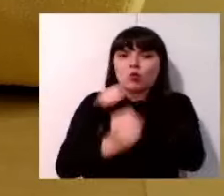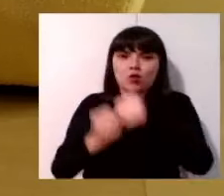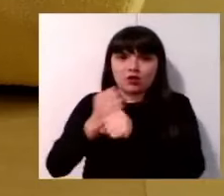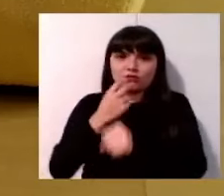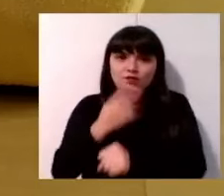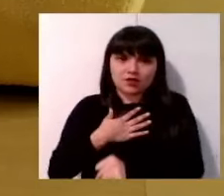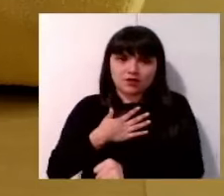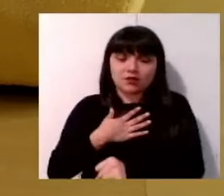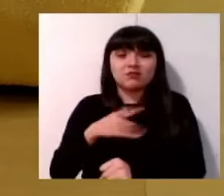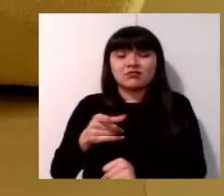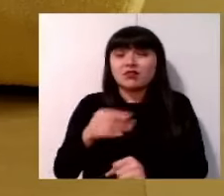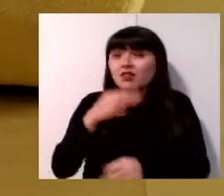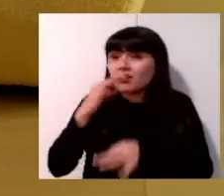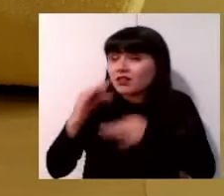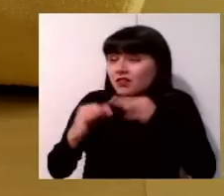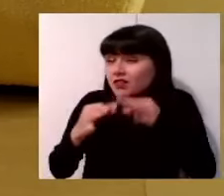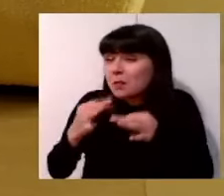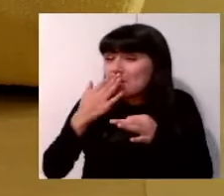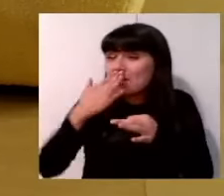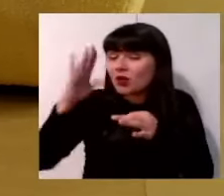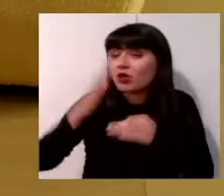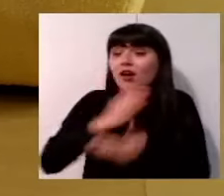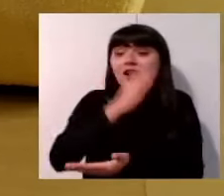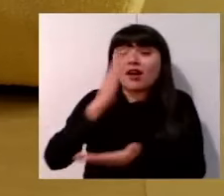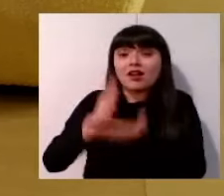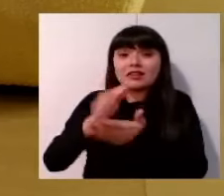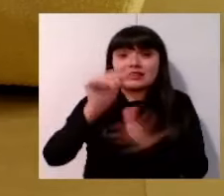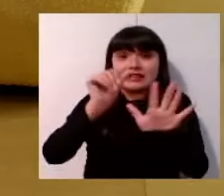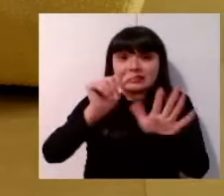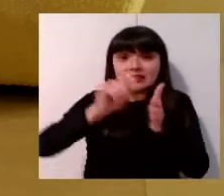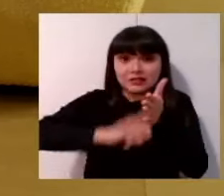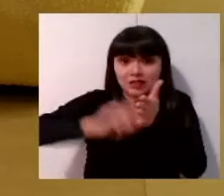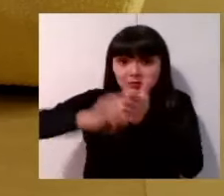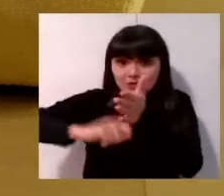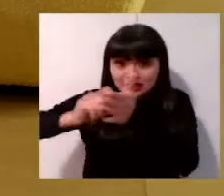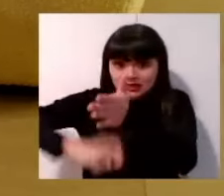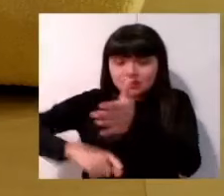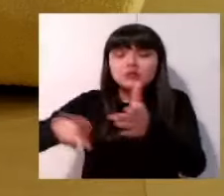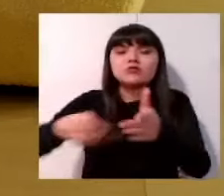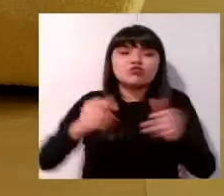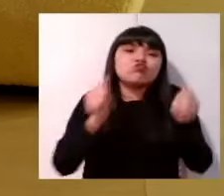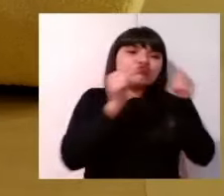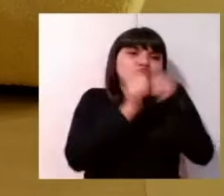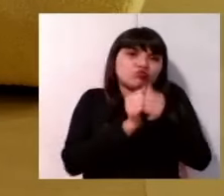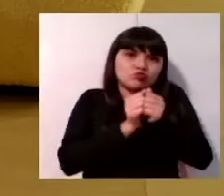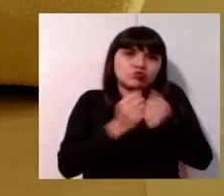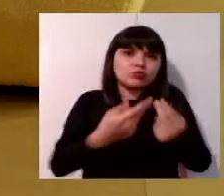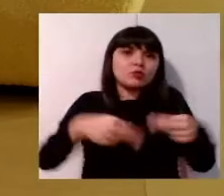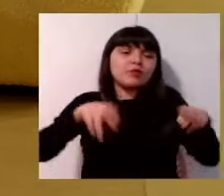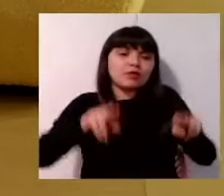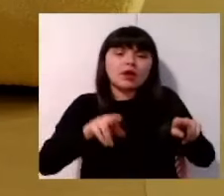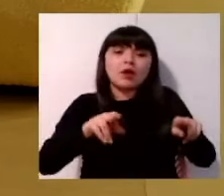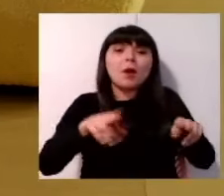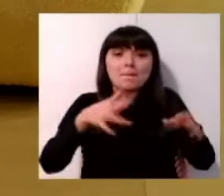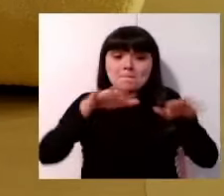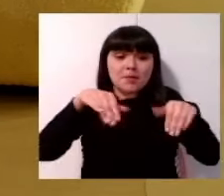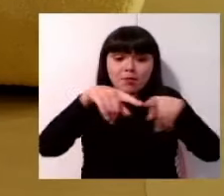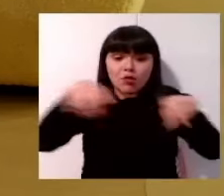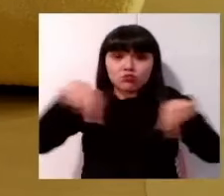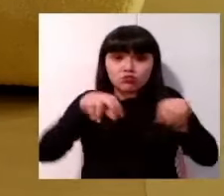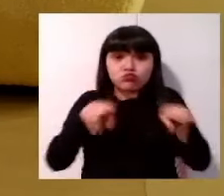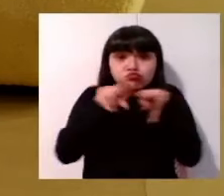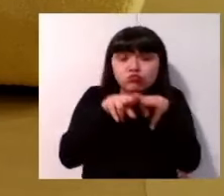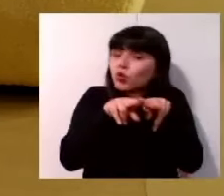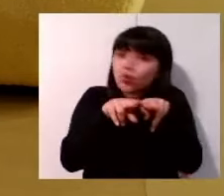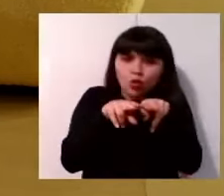que ojalá hasta los 6 meses los niños duerman en la misma pieza que los papás, no necesariamente la misma cama, pero sí la misma pieza, y eso son recomendaciones